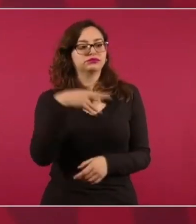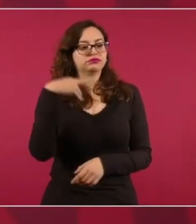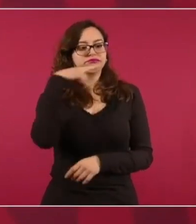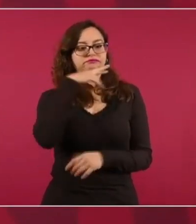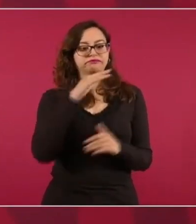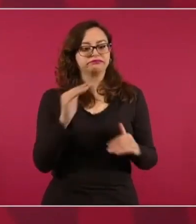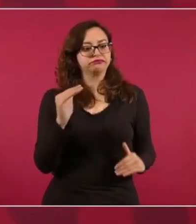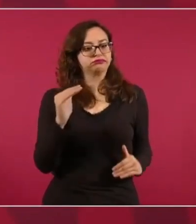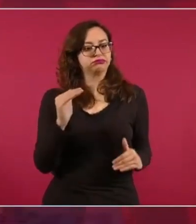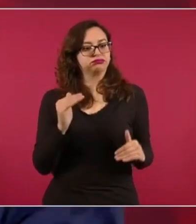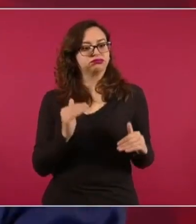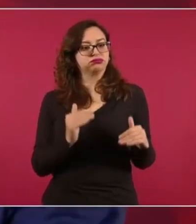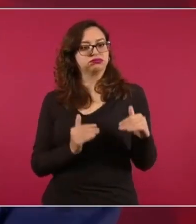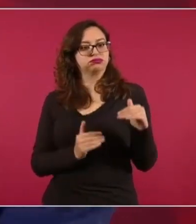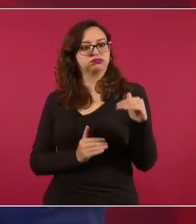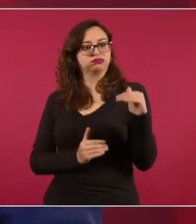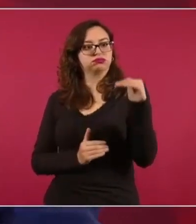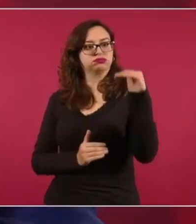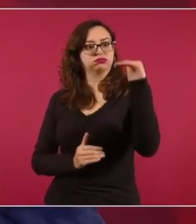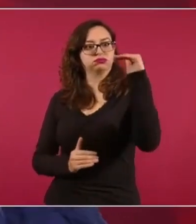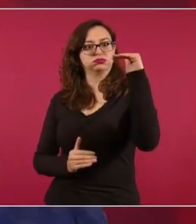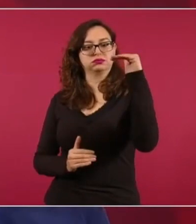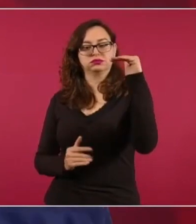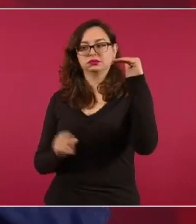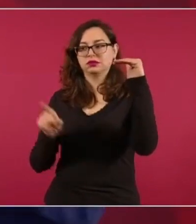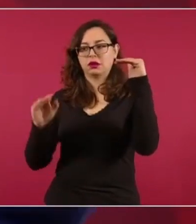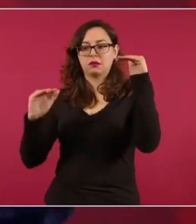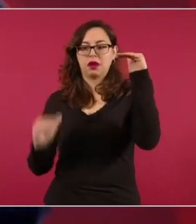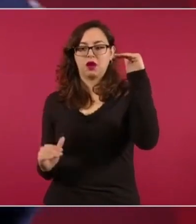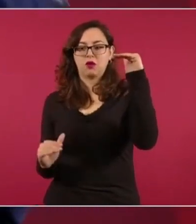más resultados y empieza a cambiar